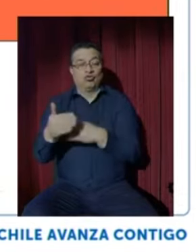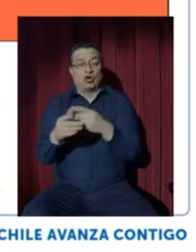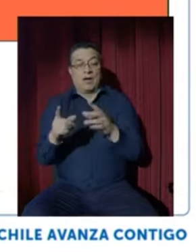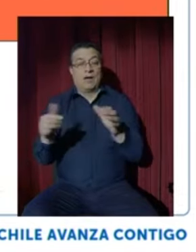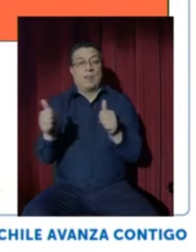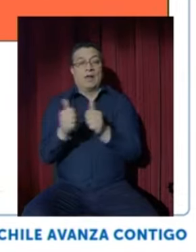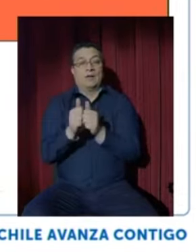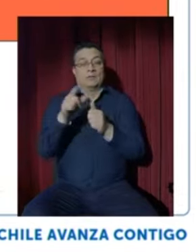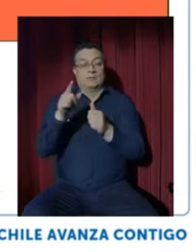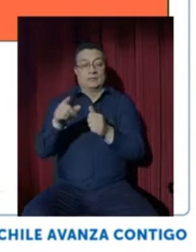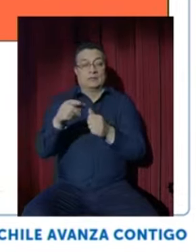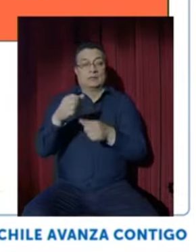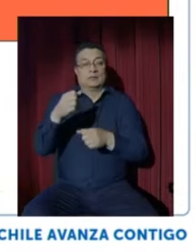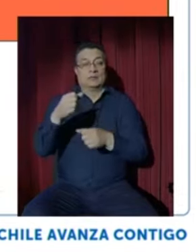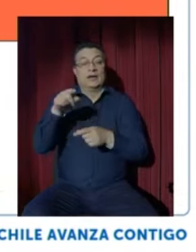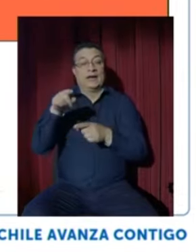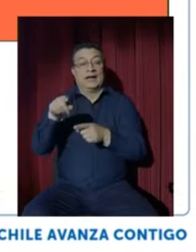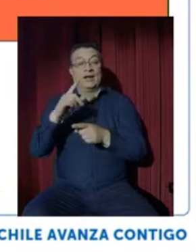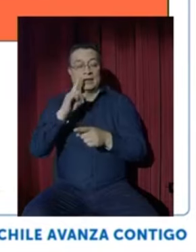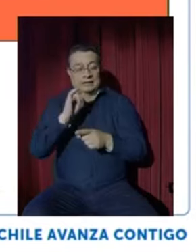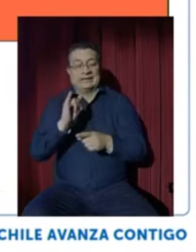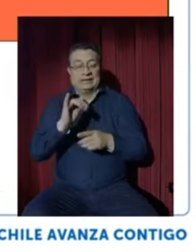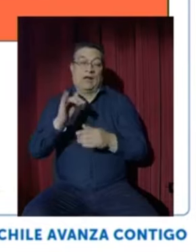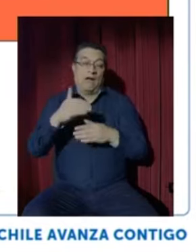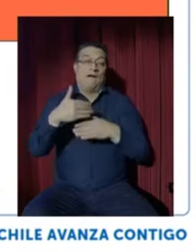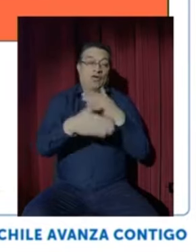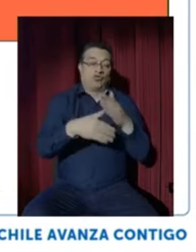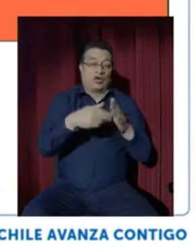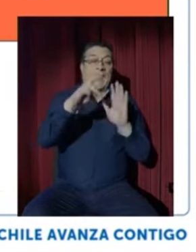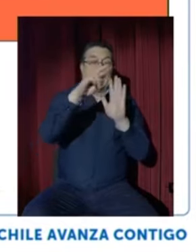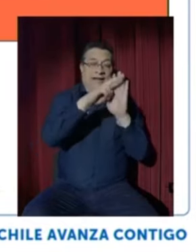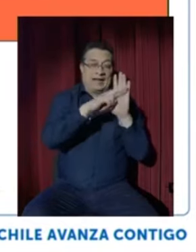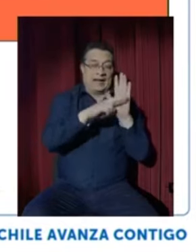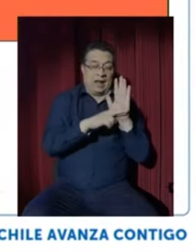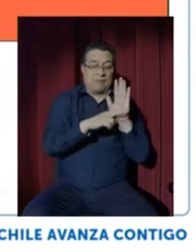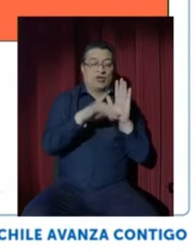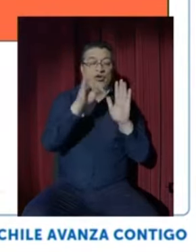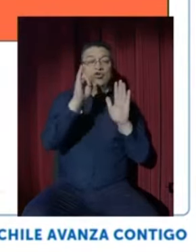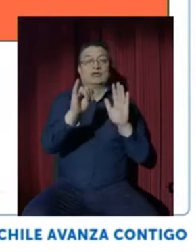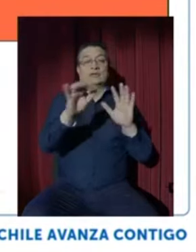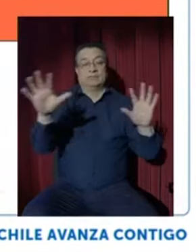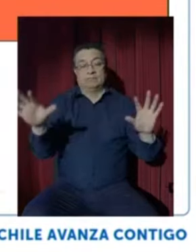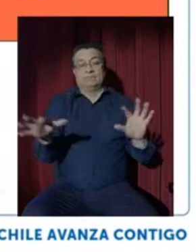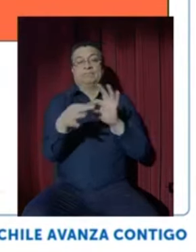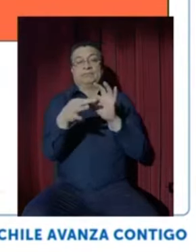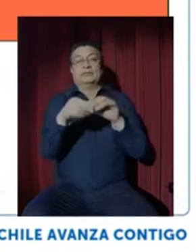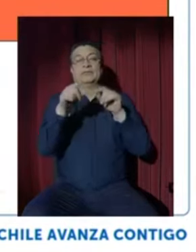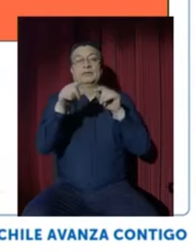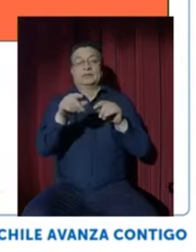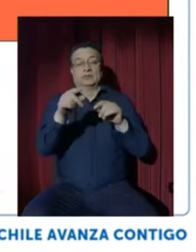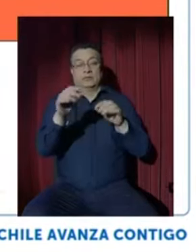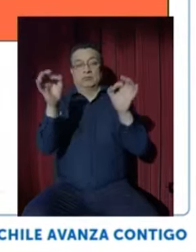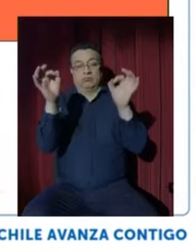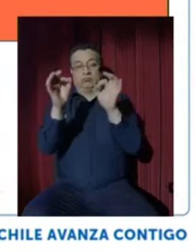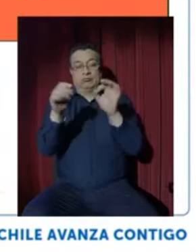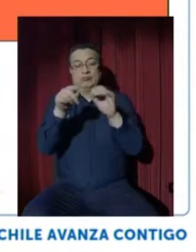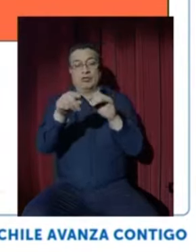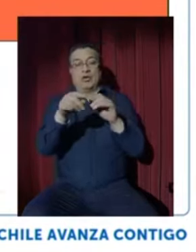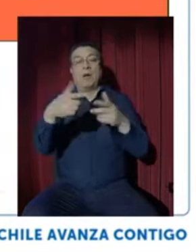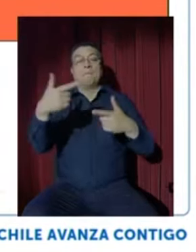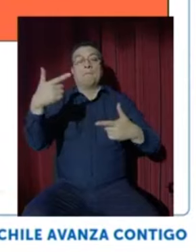asociada a las bonificaciones si funciona los reglamentos que están asociados a la a este instrumento de